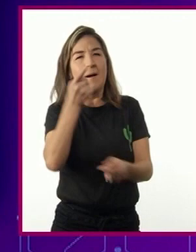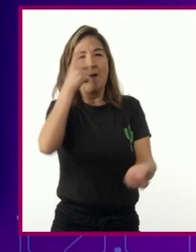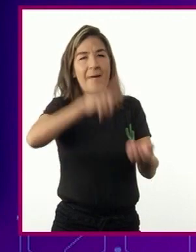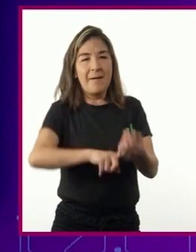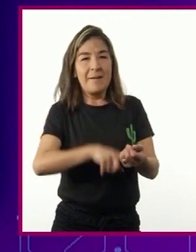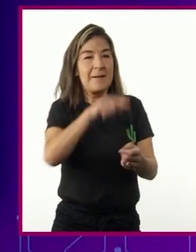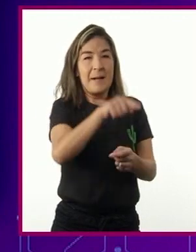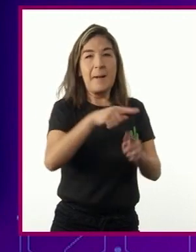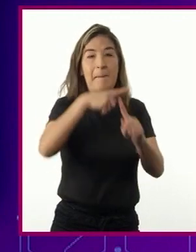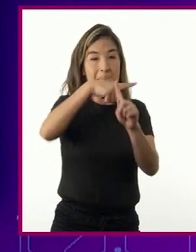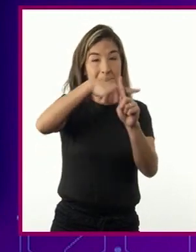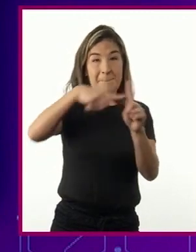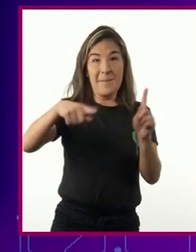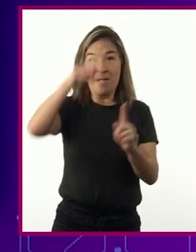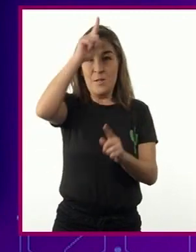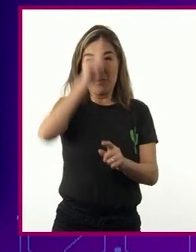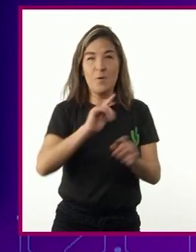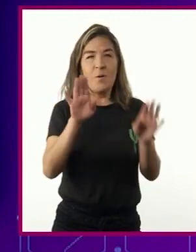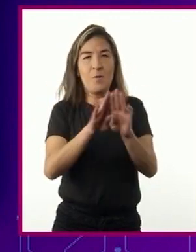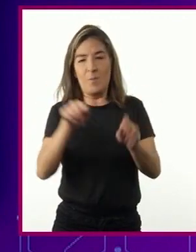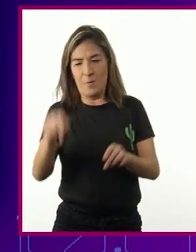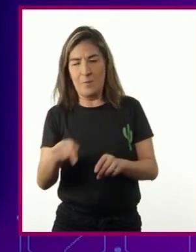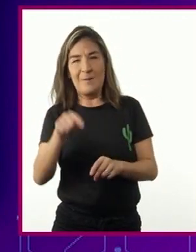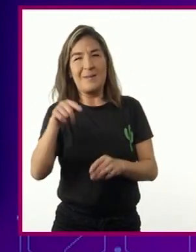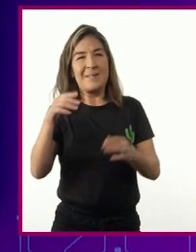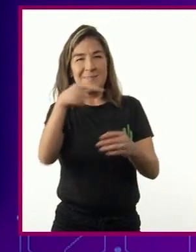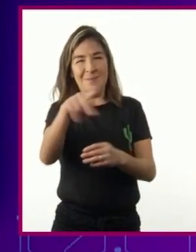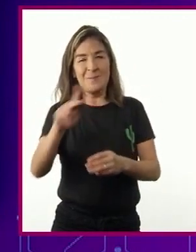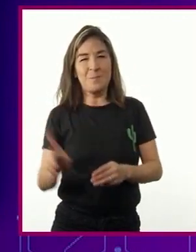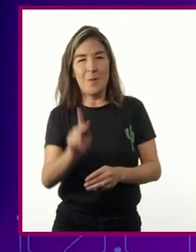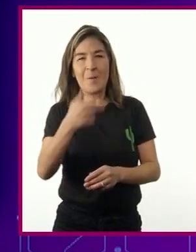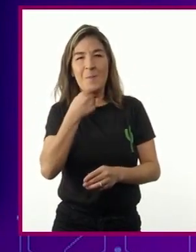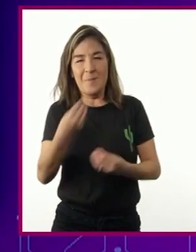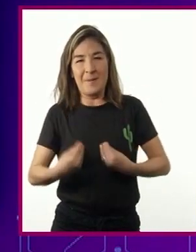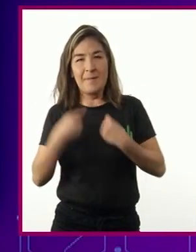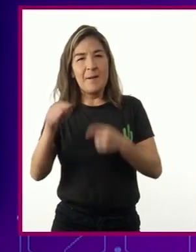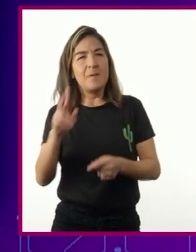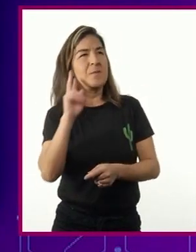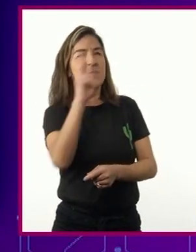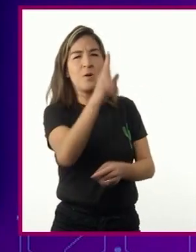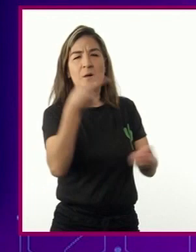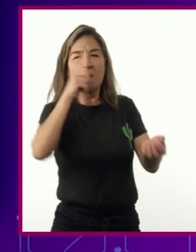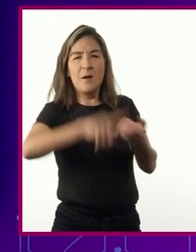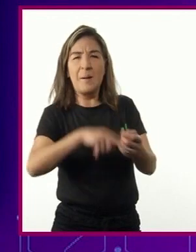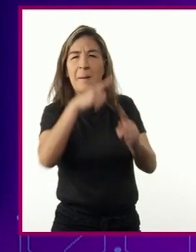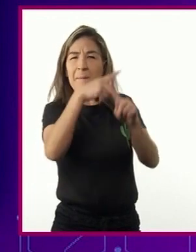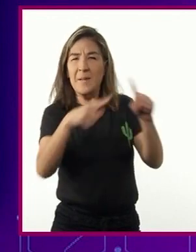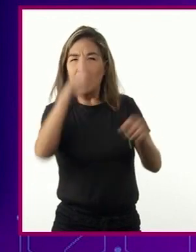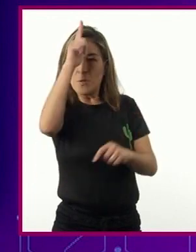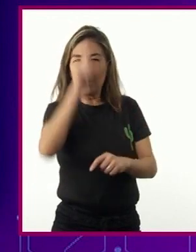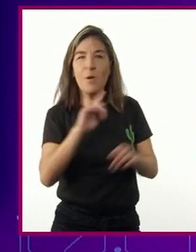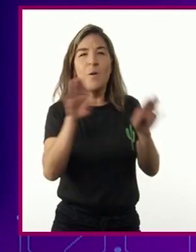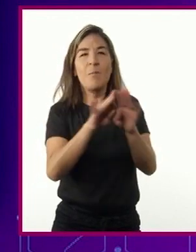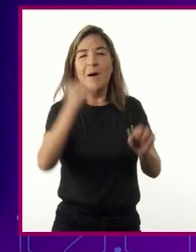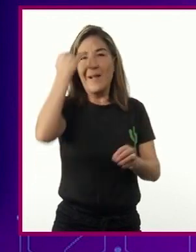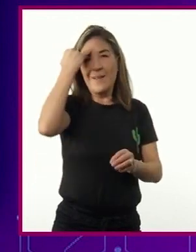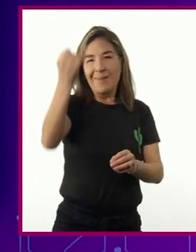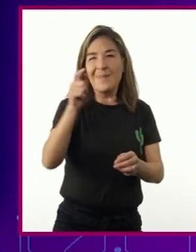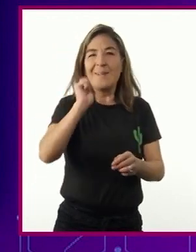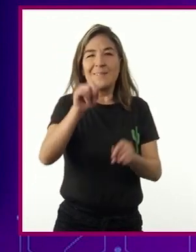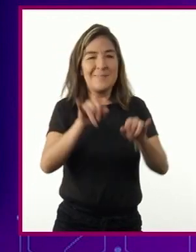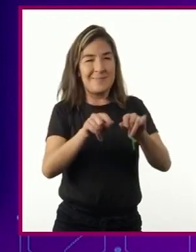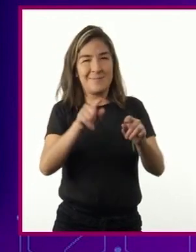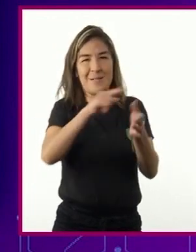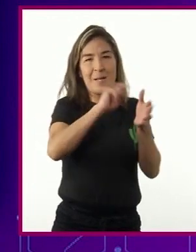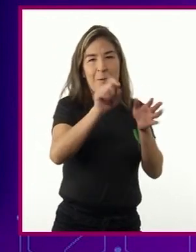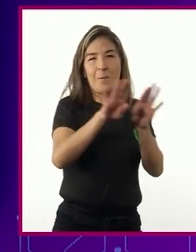exactamente media luna desde su pueblo, significaba que una línea imaginaria que conectaba a la